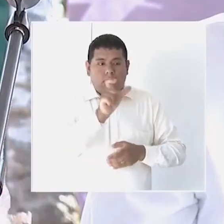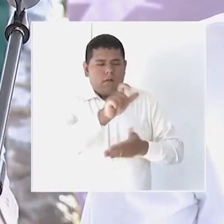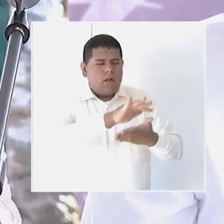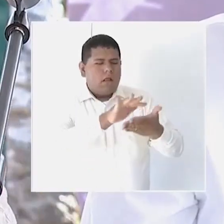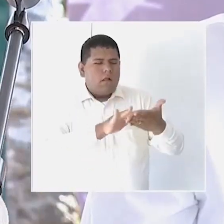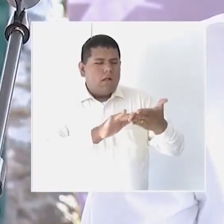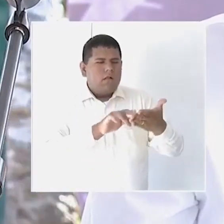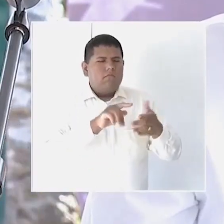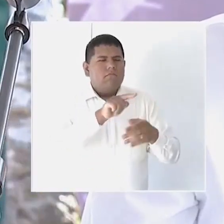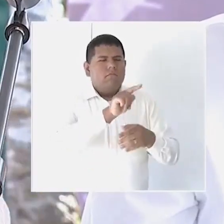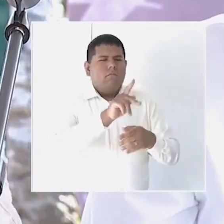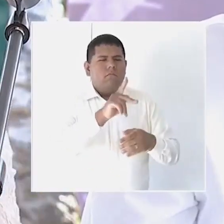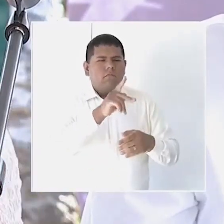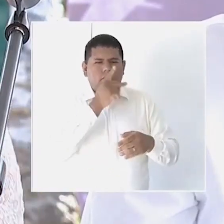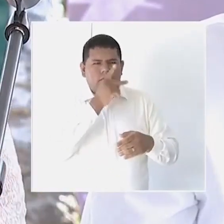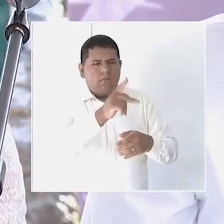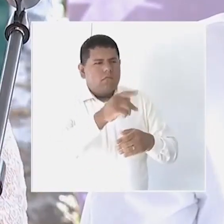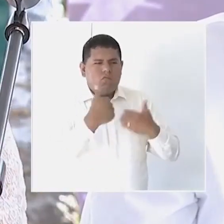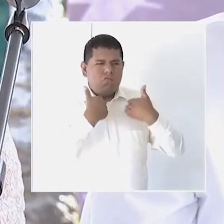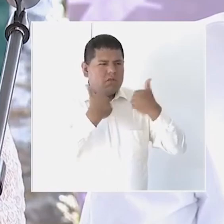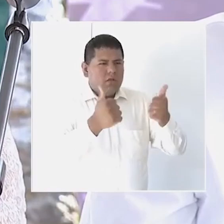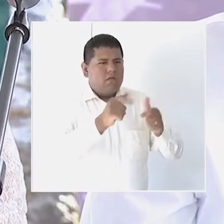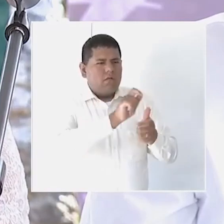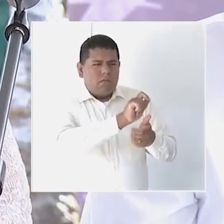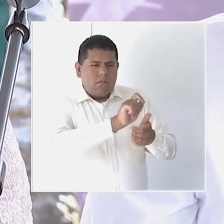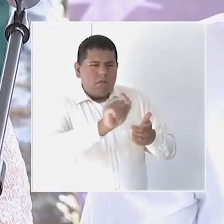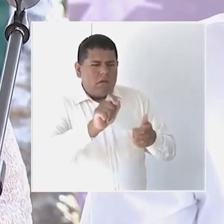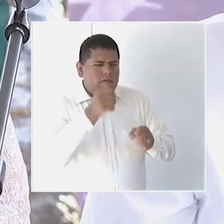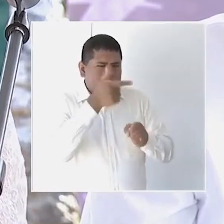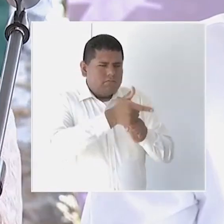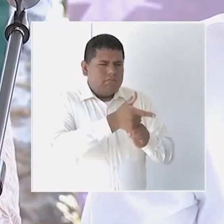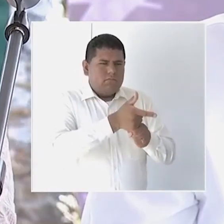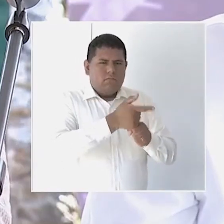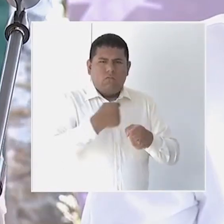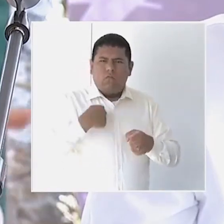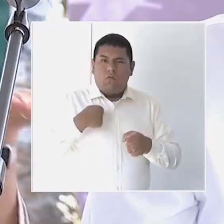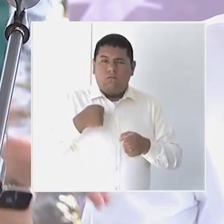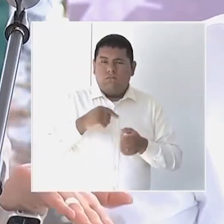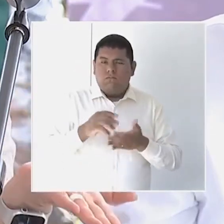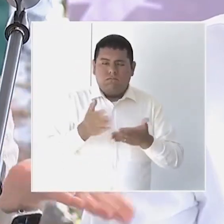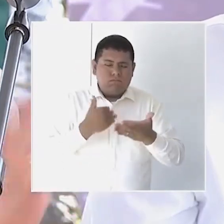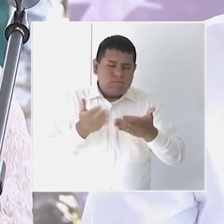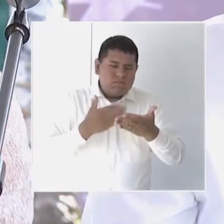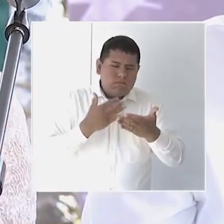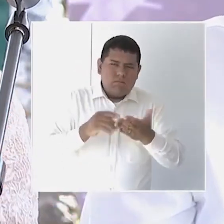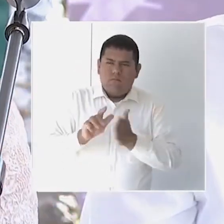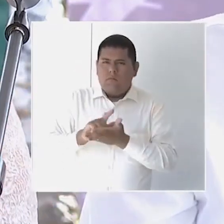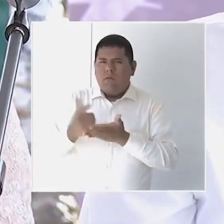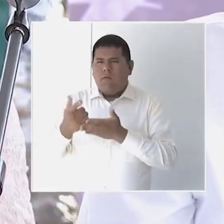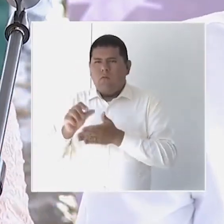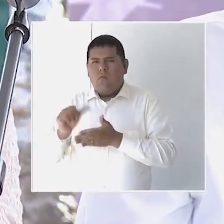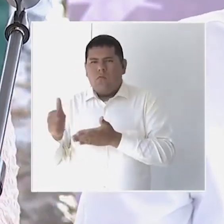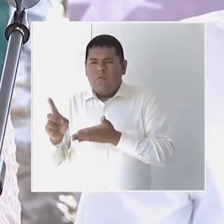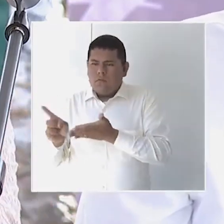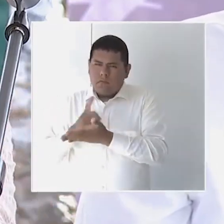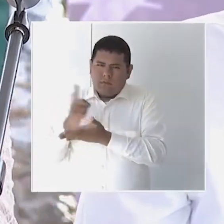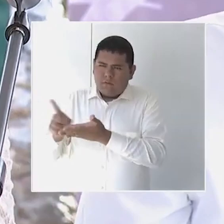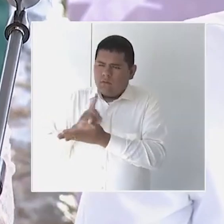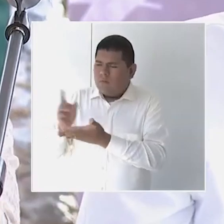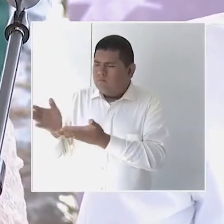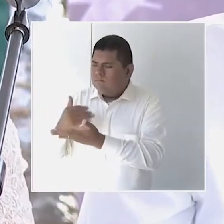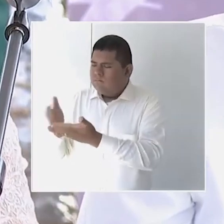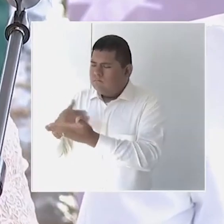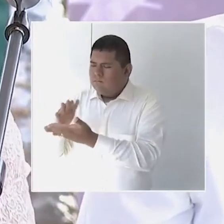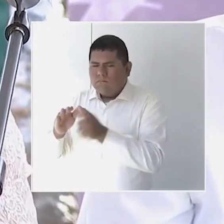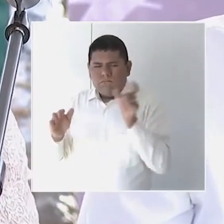y subrayar la palabra cuyo significado no conocíamos. Entonces yo me la pasaba con el diccionario. Y entonces no